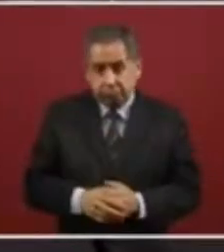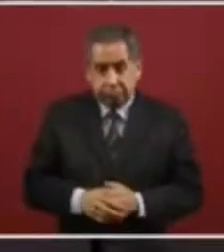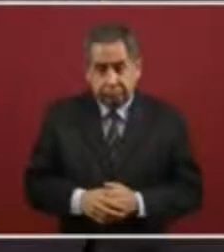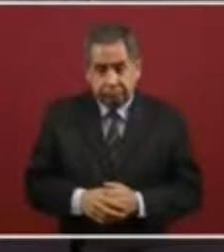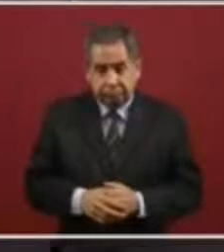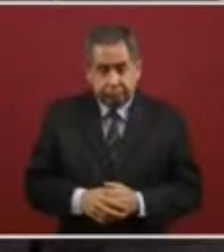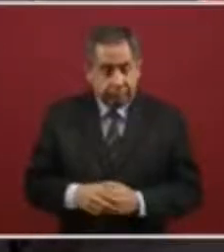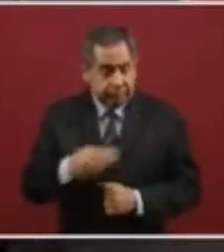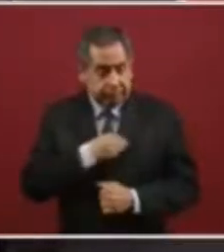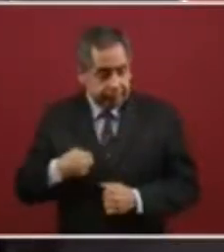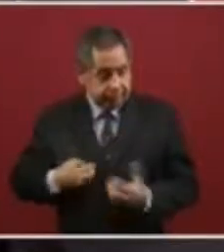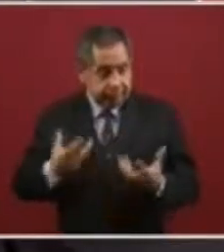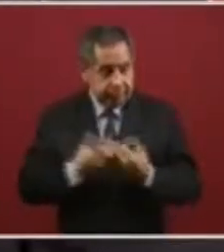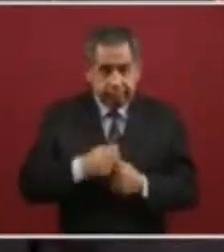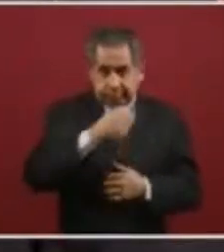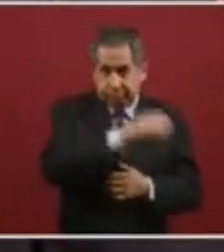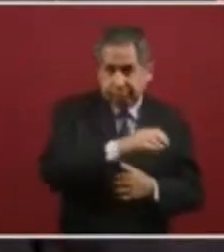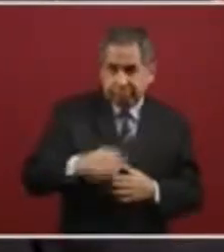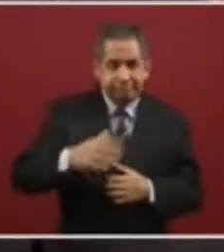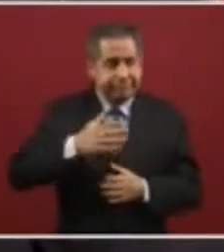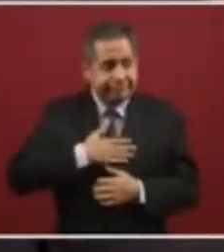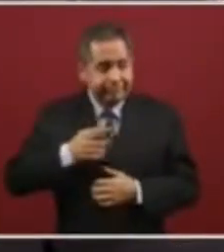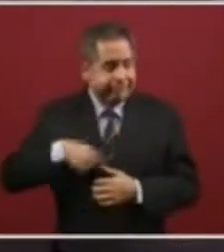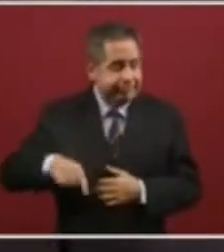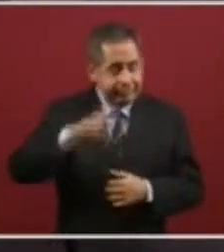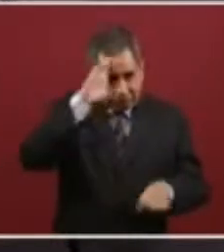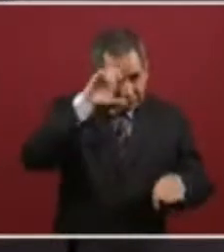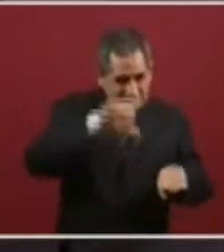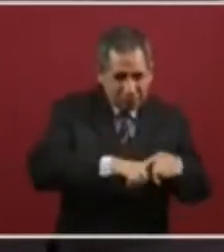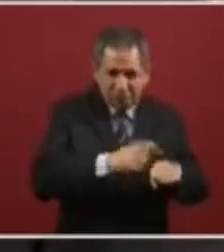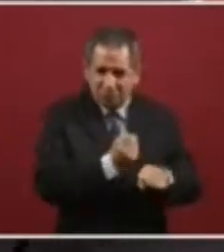los integrantes de nuestras culturas,